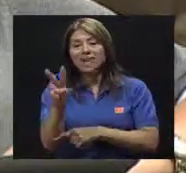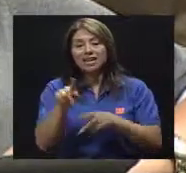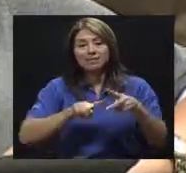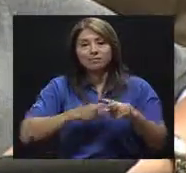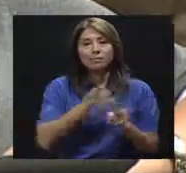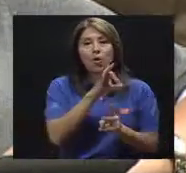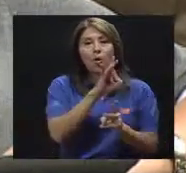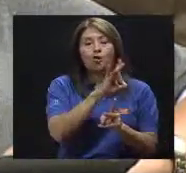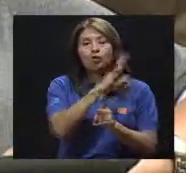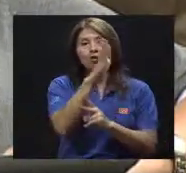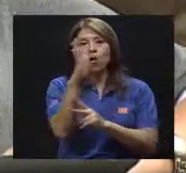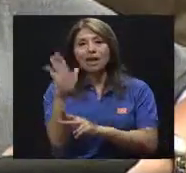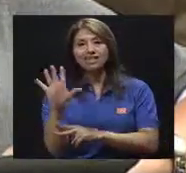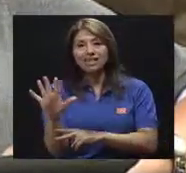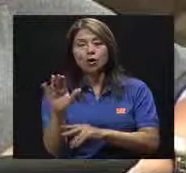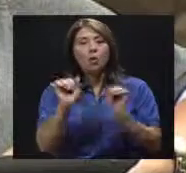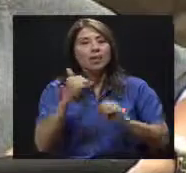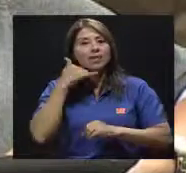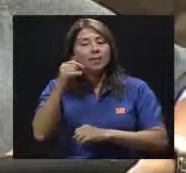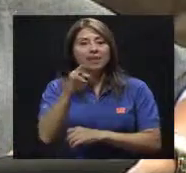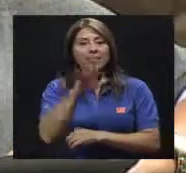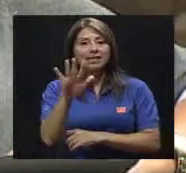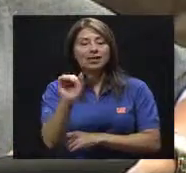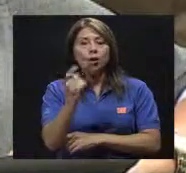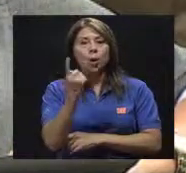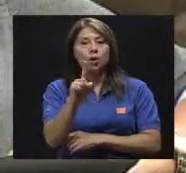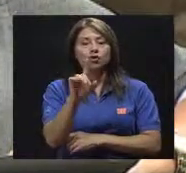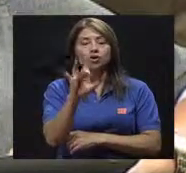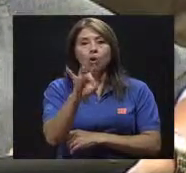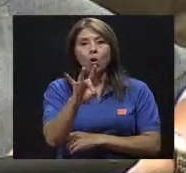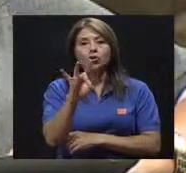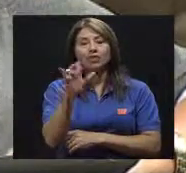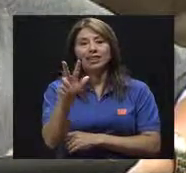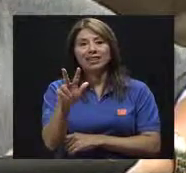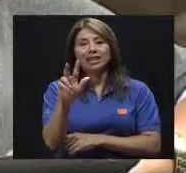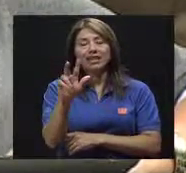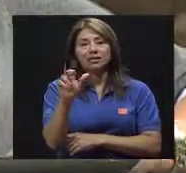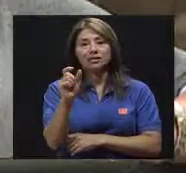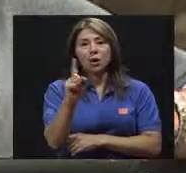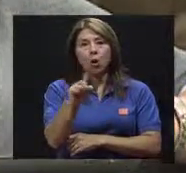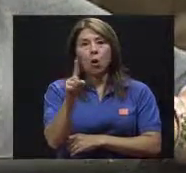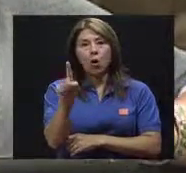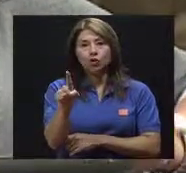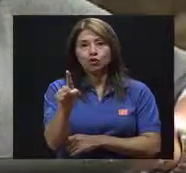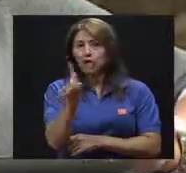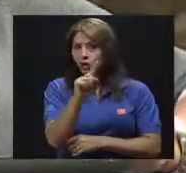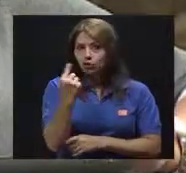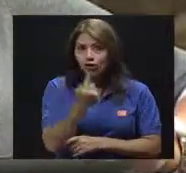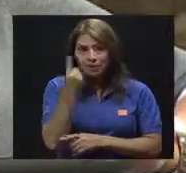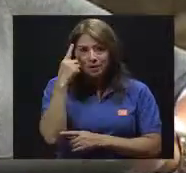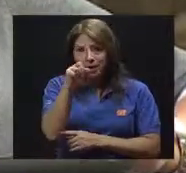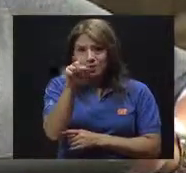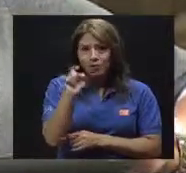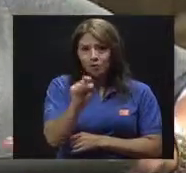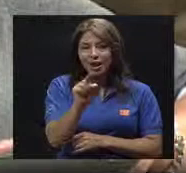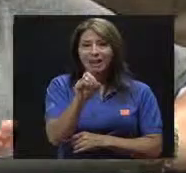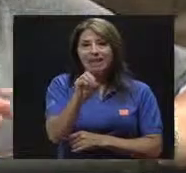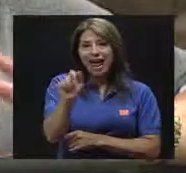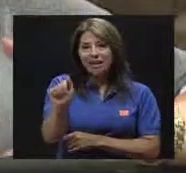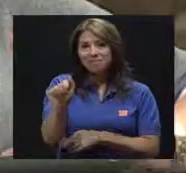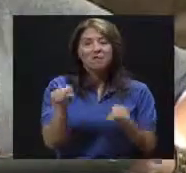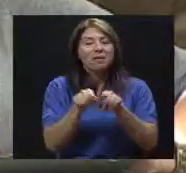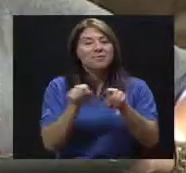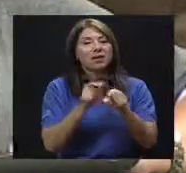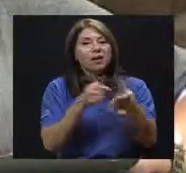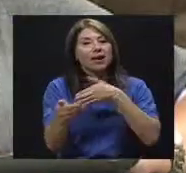8 a 5 de la tarde y nos pueden llamar al 2511-8311, no solamente para preguntar sobre déficit atencional, en realidad sobre